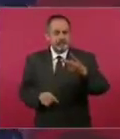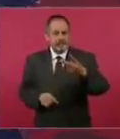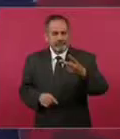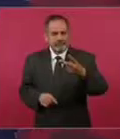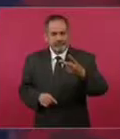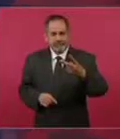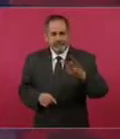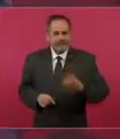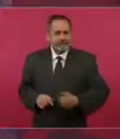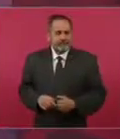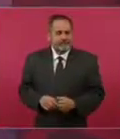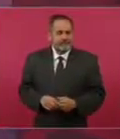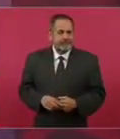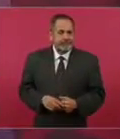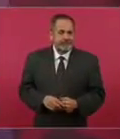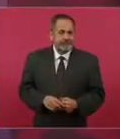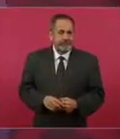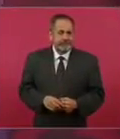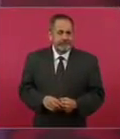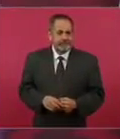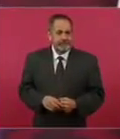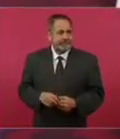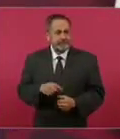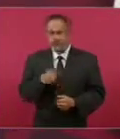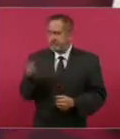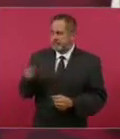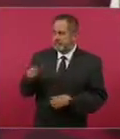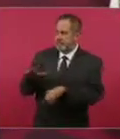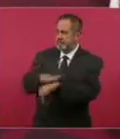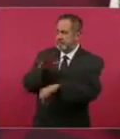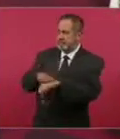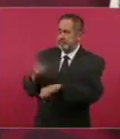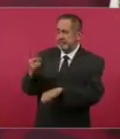¿cómo nos quitan categoría 1